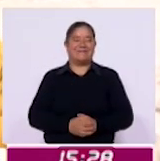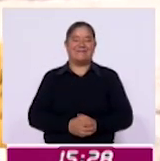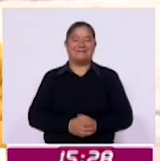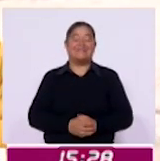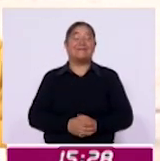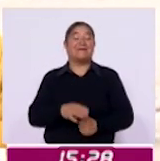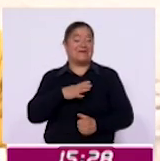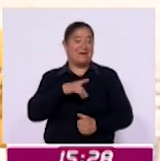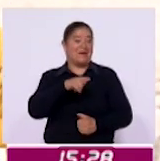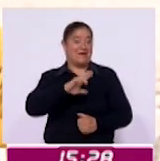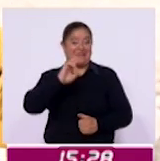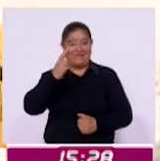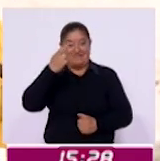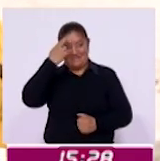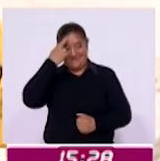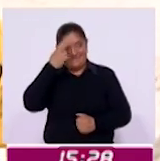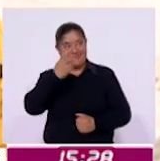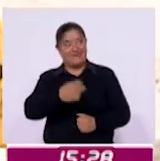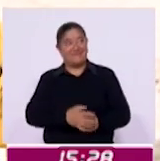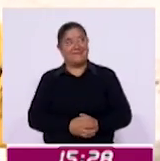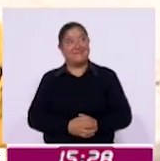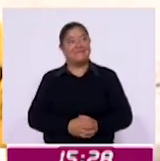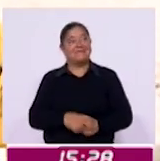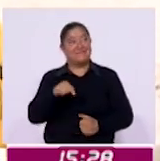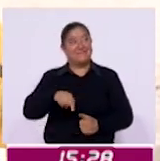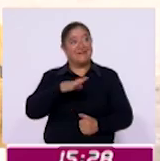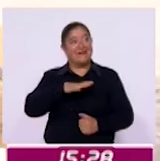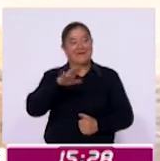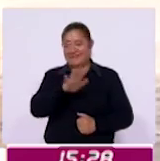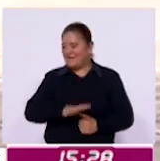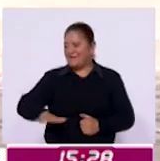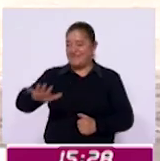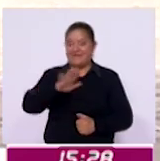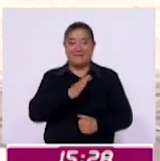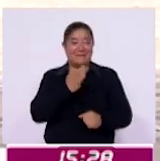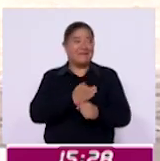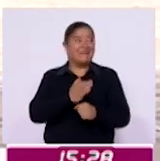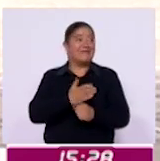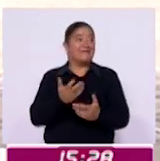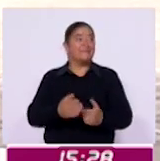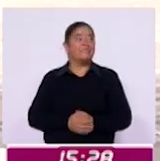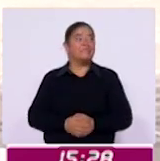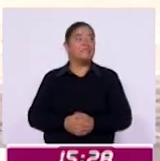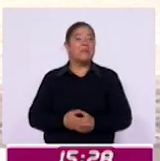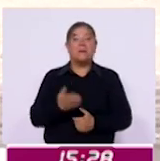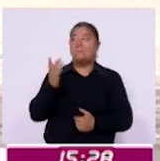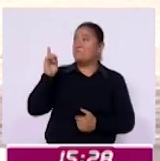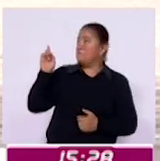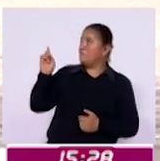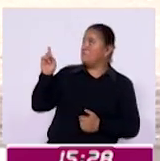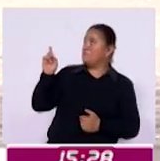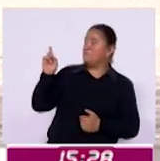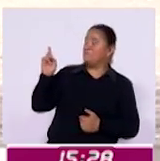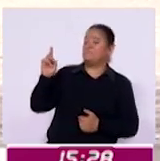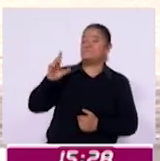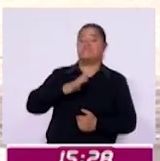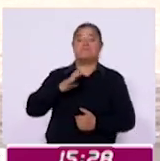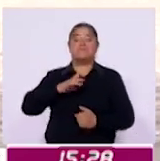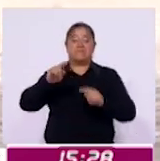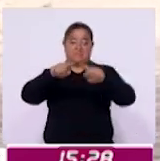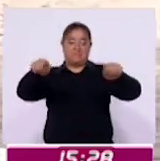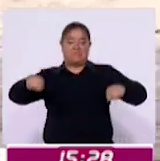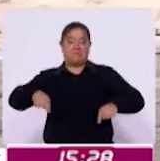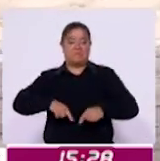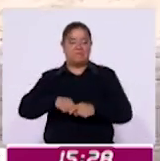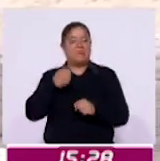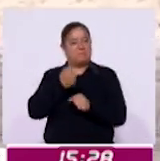de los recuerdos que sin duda tuvieron como escenarios principales este espacio. A mis espaldas se encuentra la cancha de calentamiento